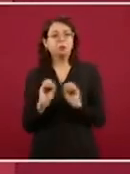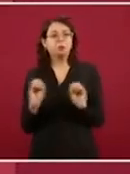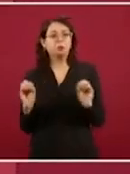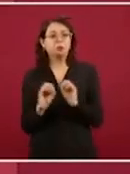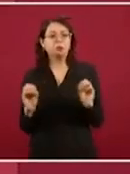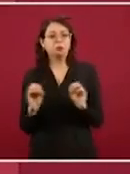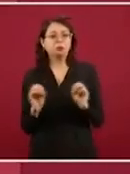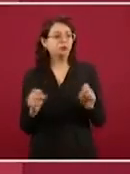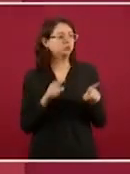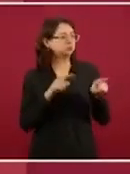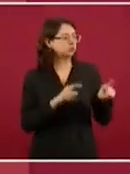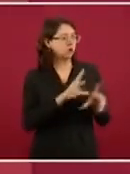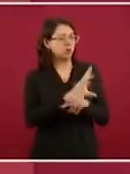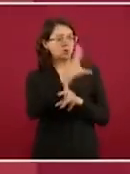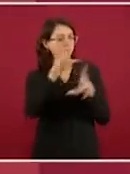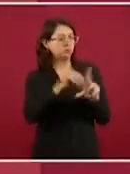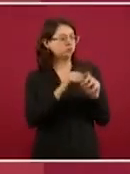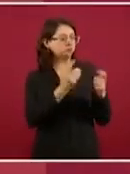todo.